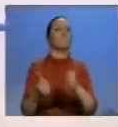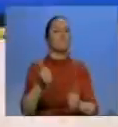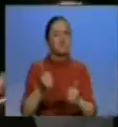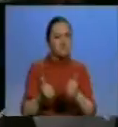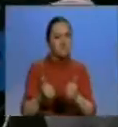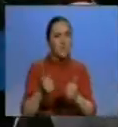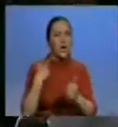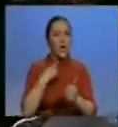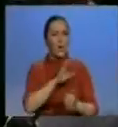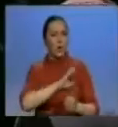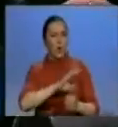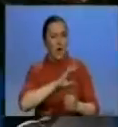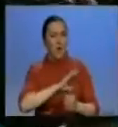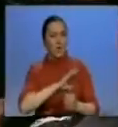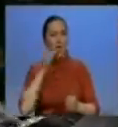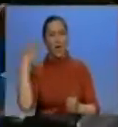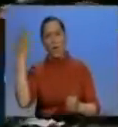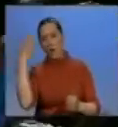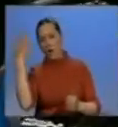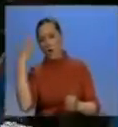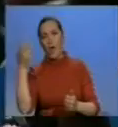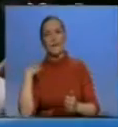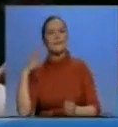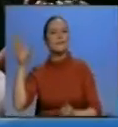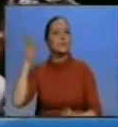proclamas al alcalde de la ciudad.